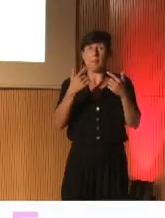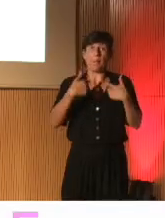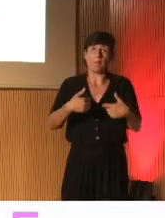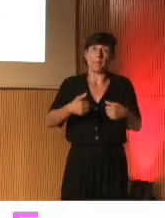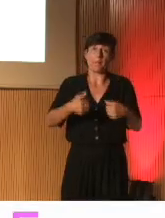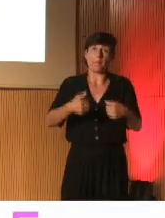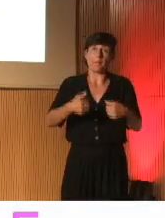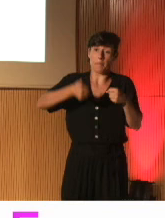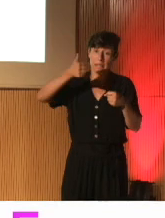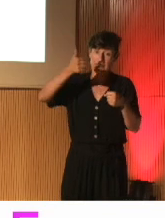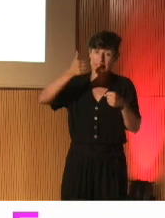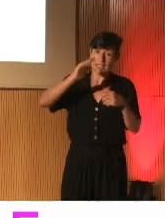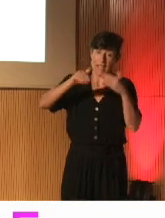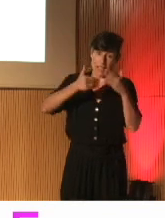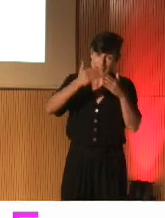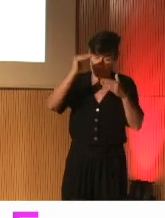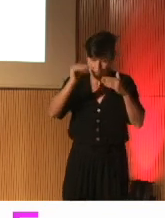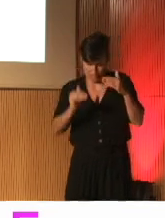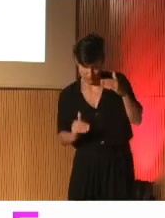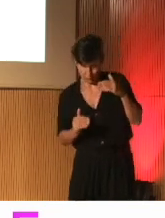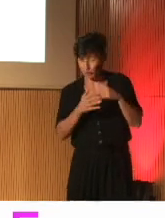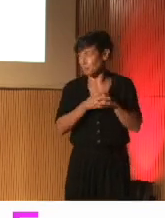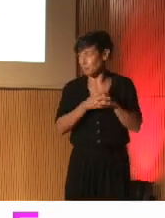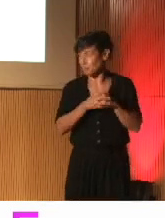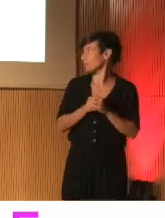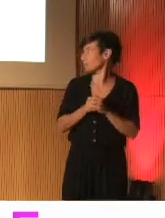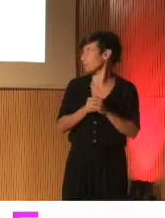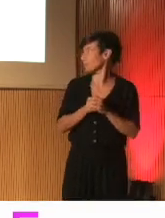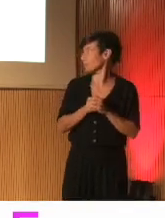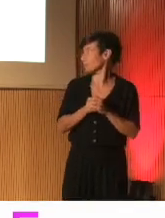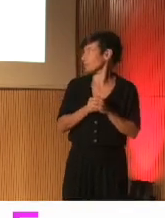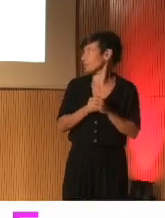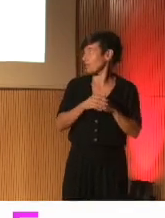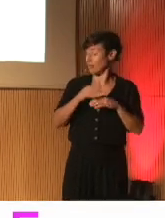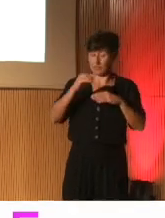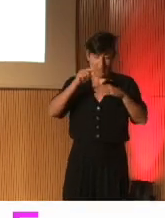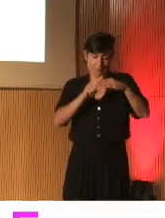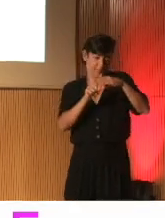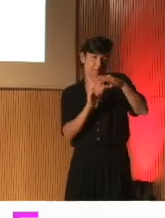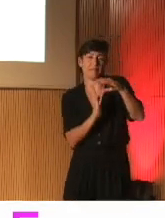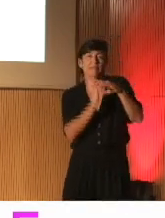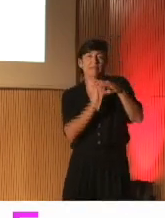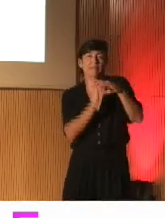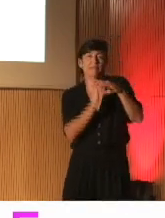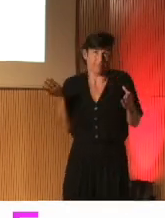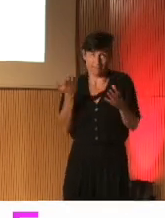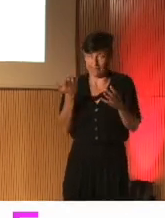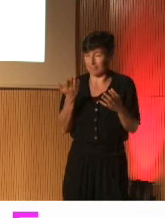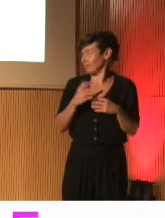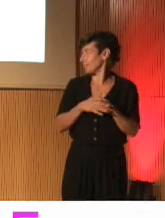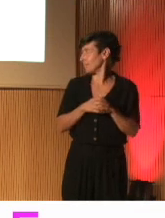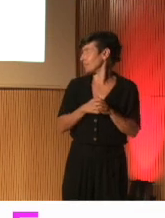a menor energía de ionización lo que aquí es de abajo arriba de toda la vida